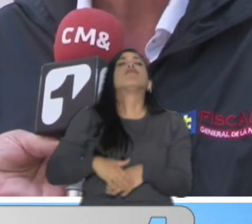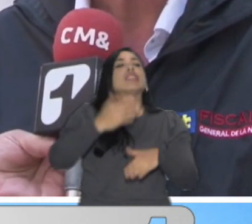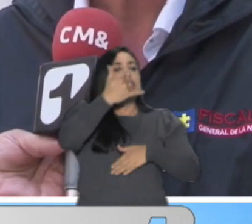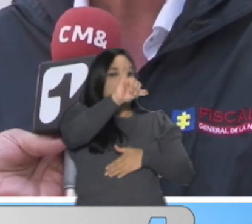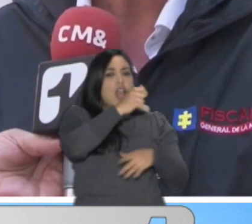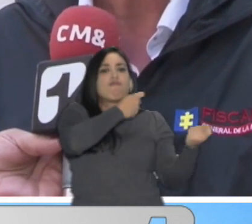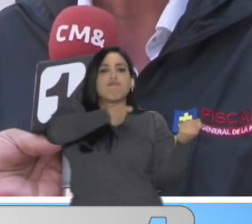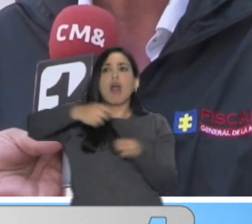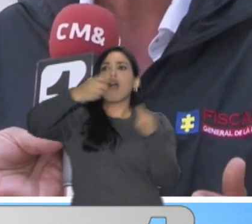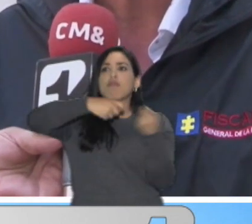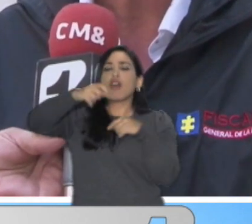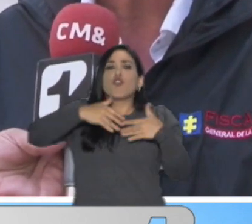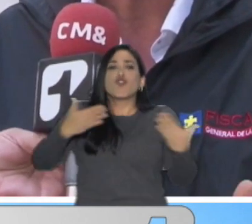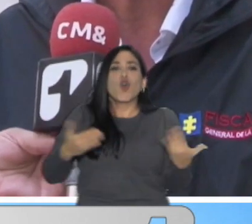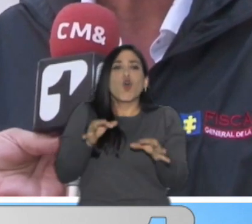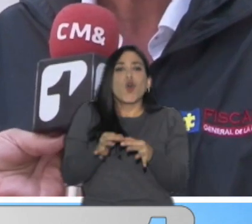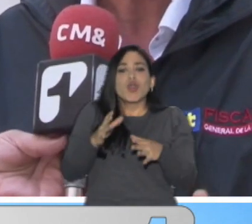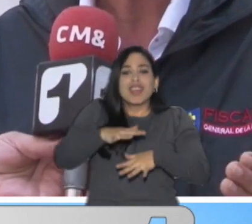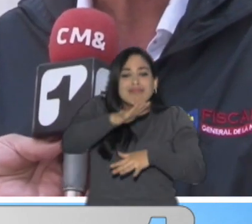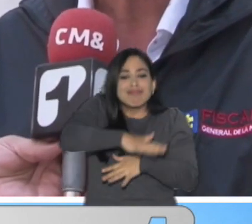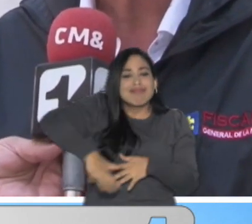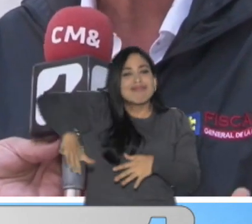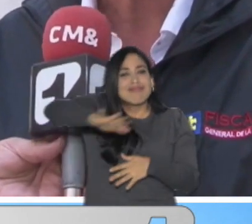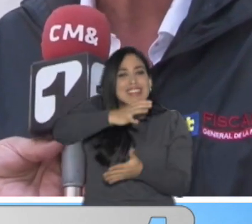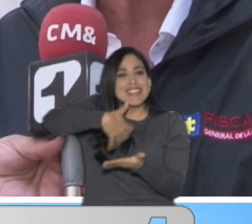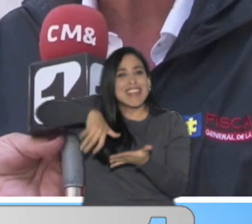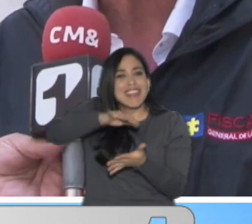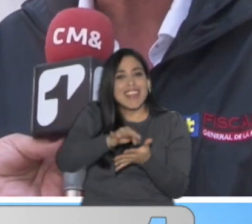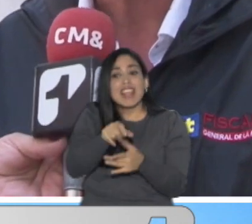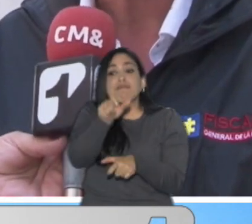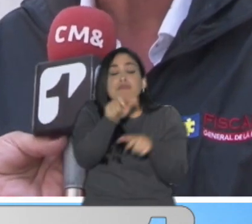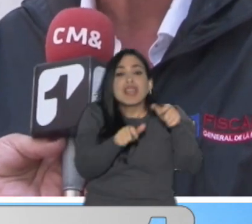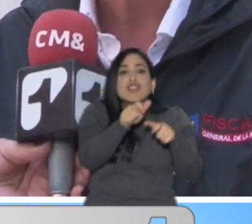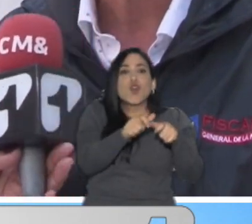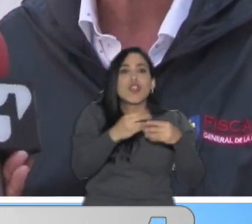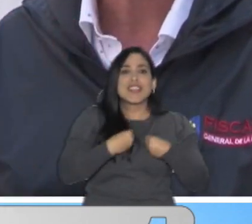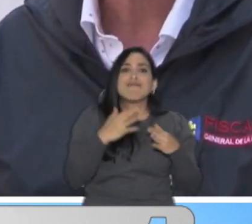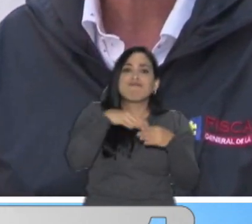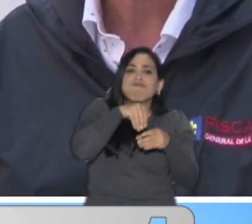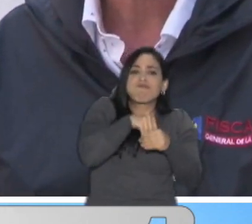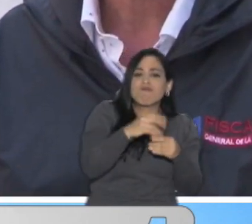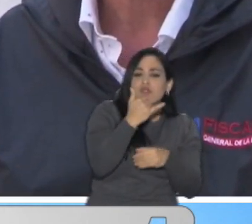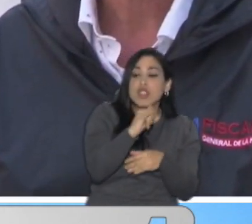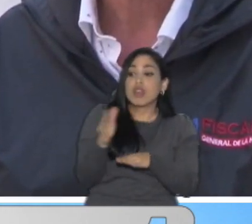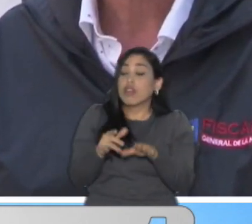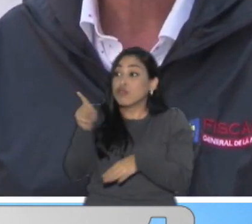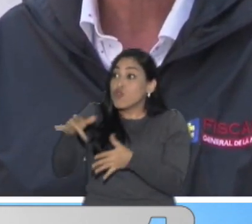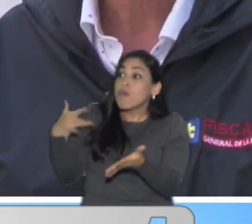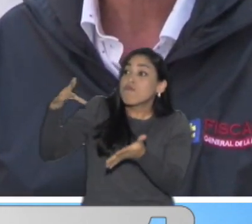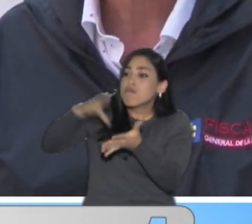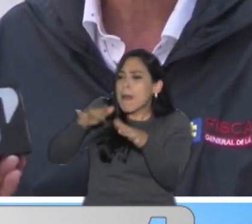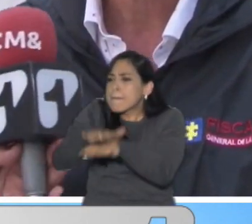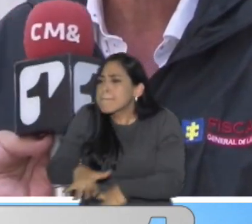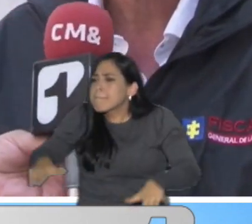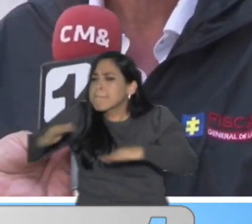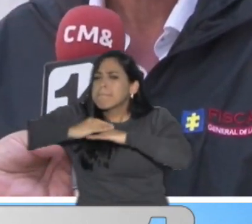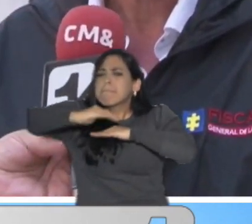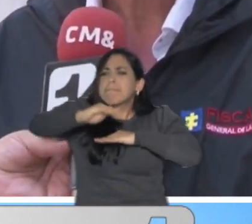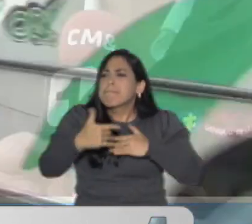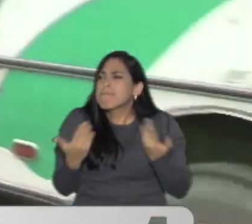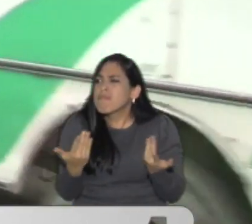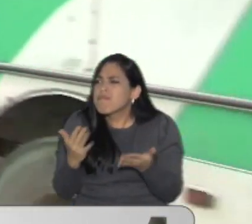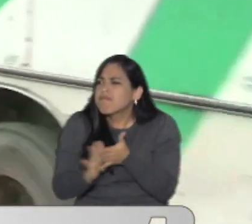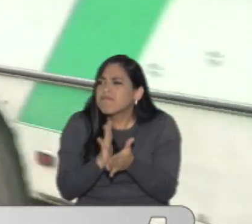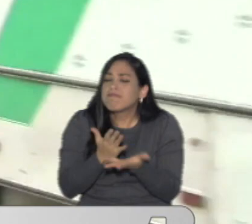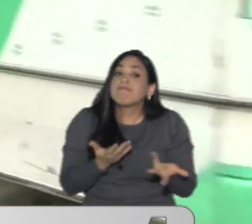el desplazamiento hacia el sitio de origen donde son residentes estos menores. ¿Usted fue hasta el sitio? ¿Cómo vio la vía?